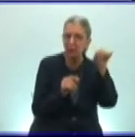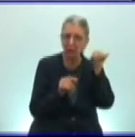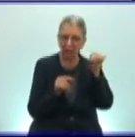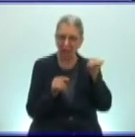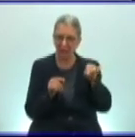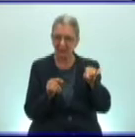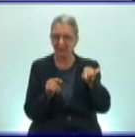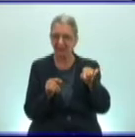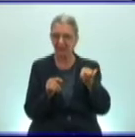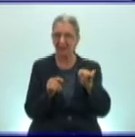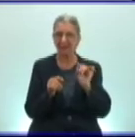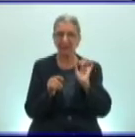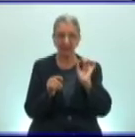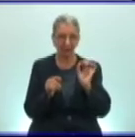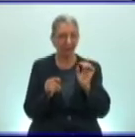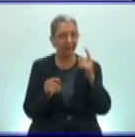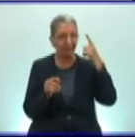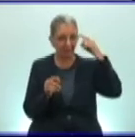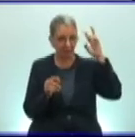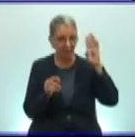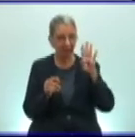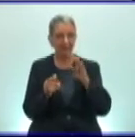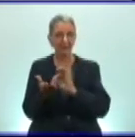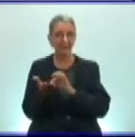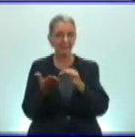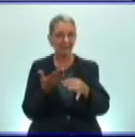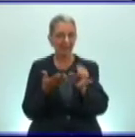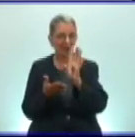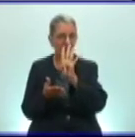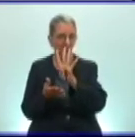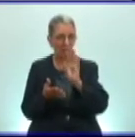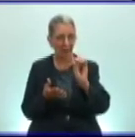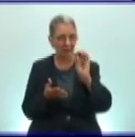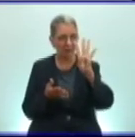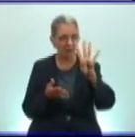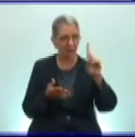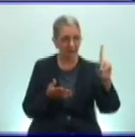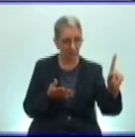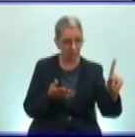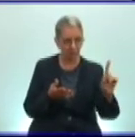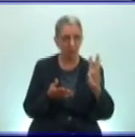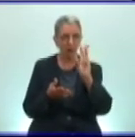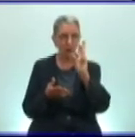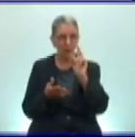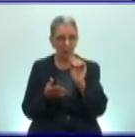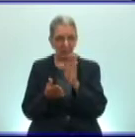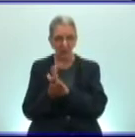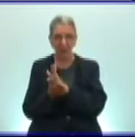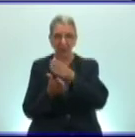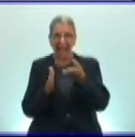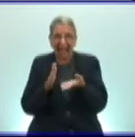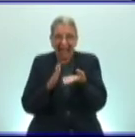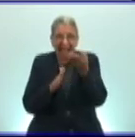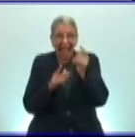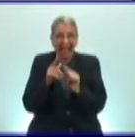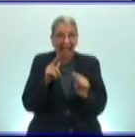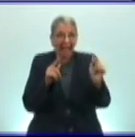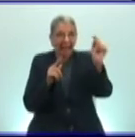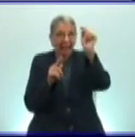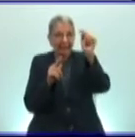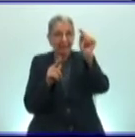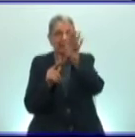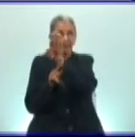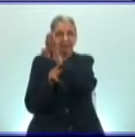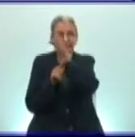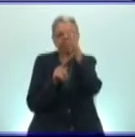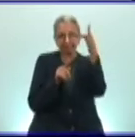texto. Les dije que está en la página 40 y 41. El número atómico es este numerito que aparece en el